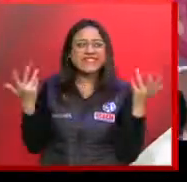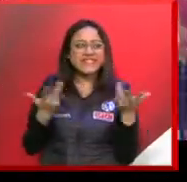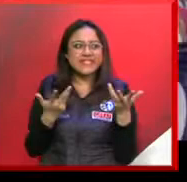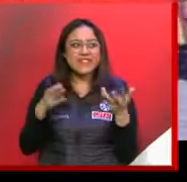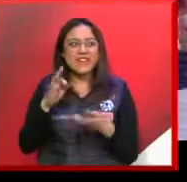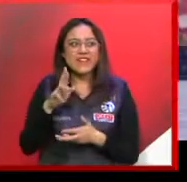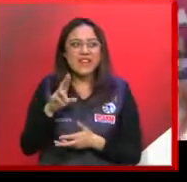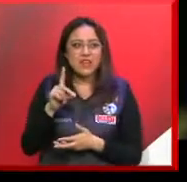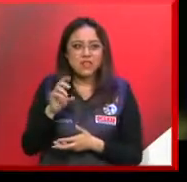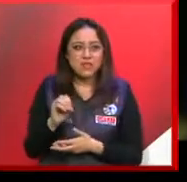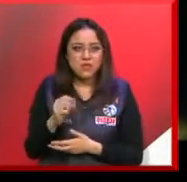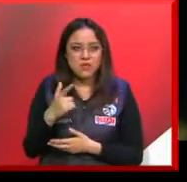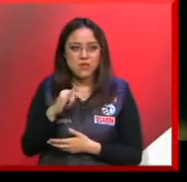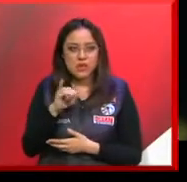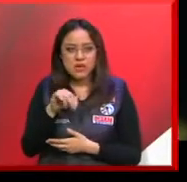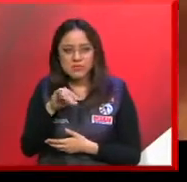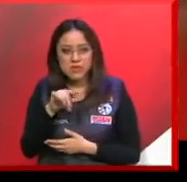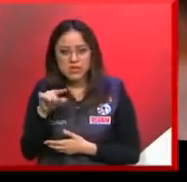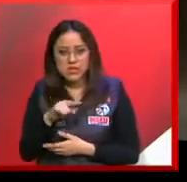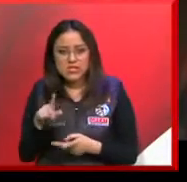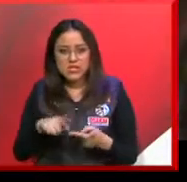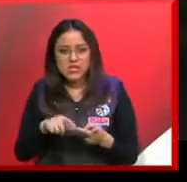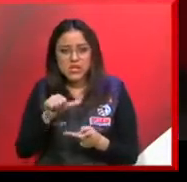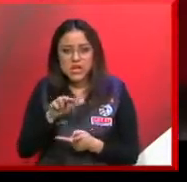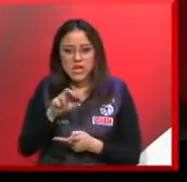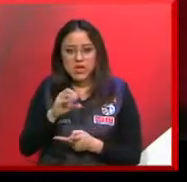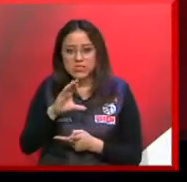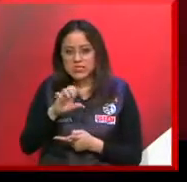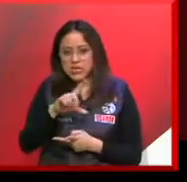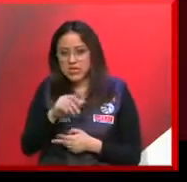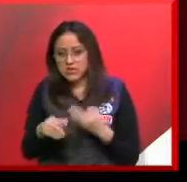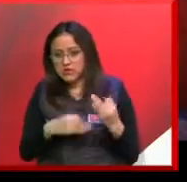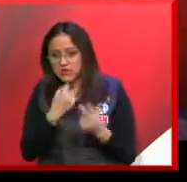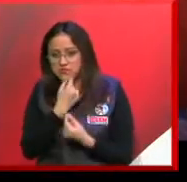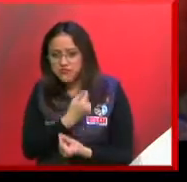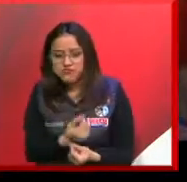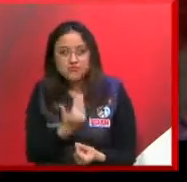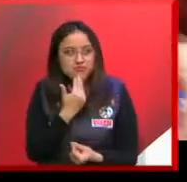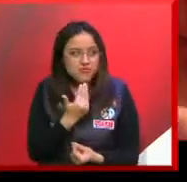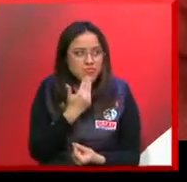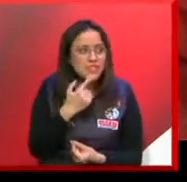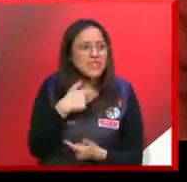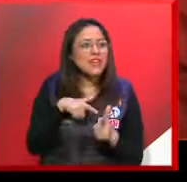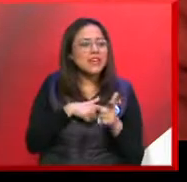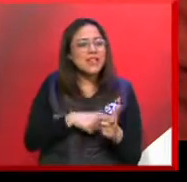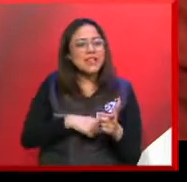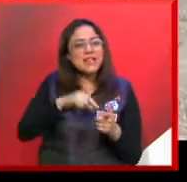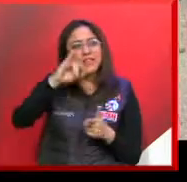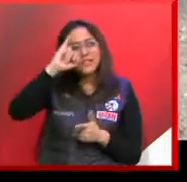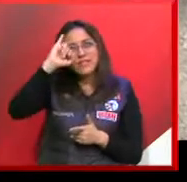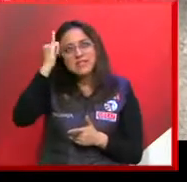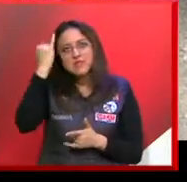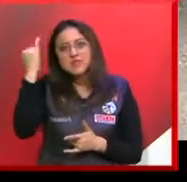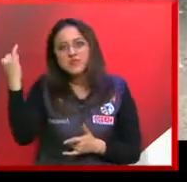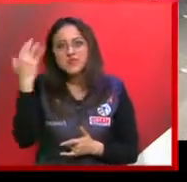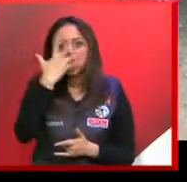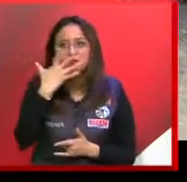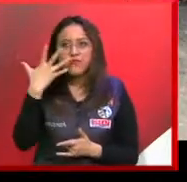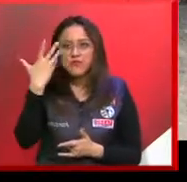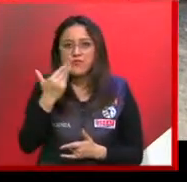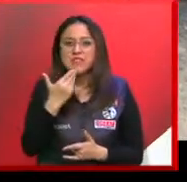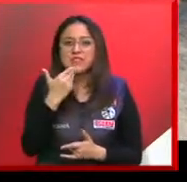Fernando, Jimena y Araceli y todos estos pequeños, gracias a usted, siguen creyendo en la ilusión más bonita.